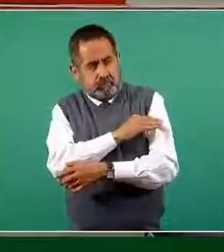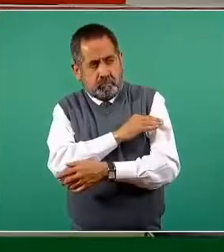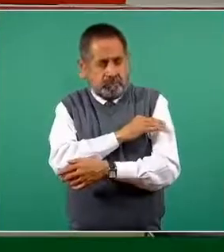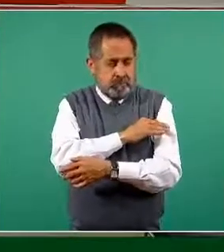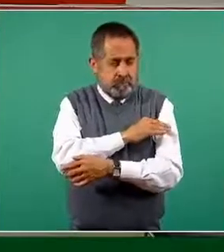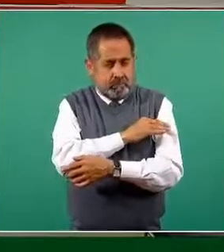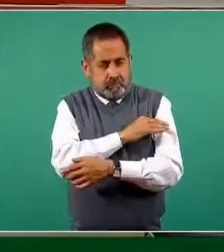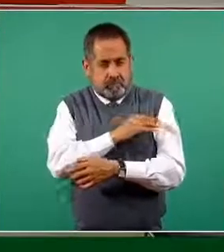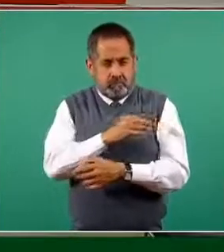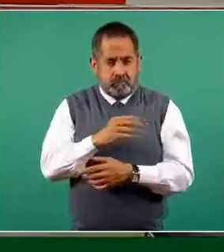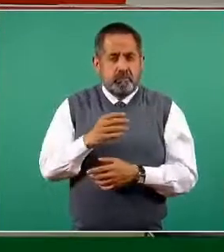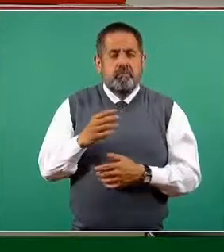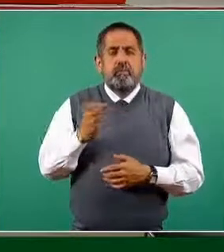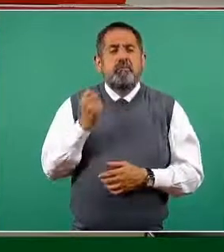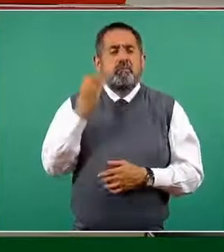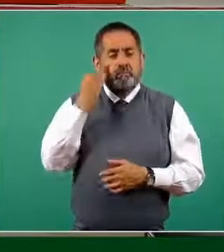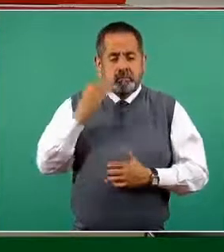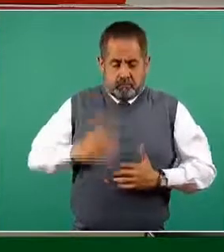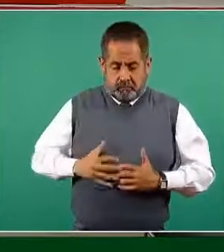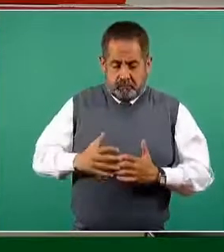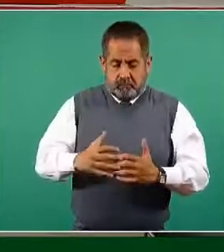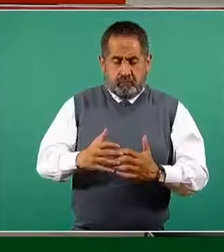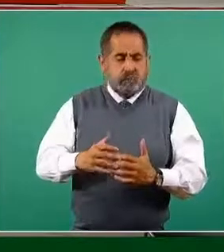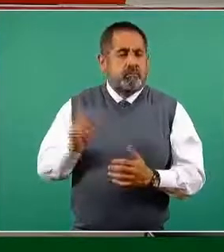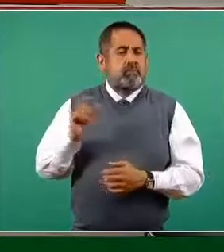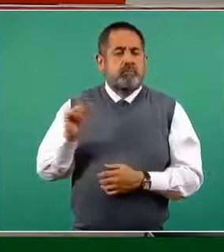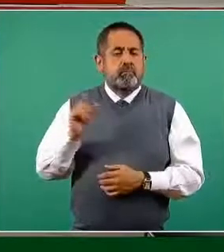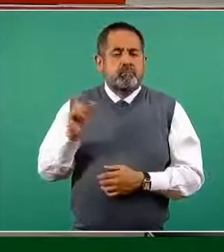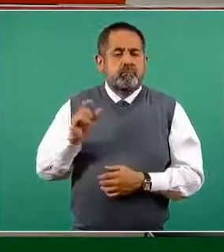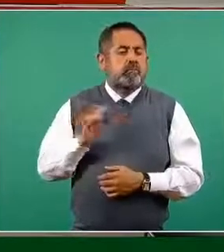el periodo en el que lo haga?